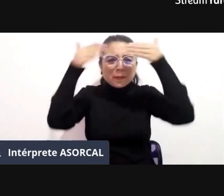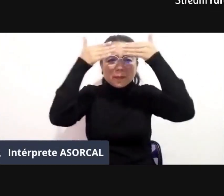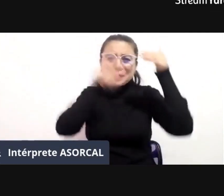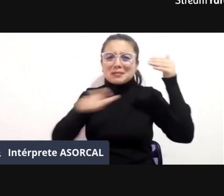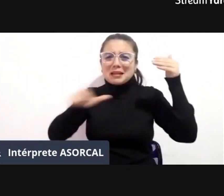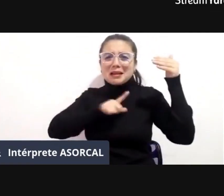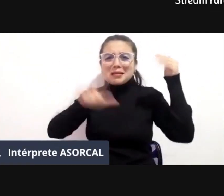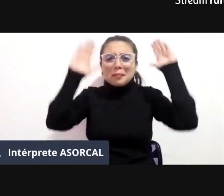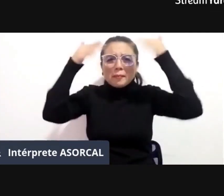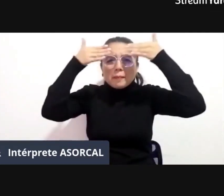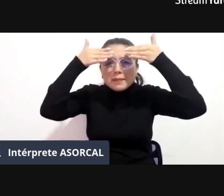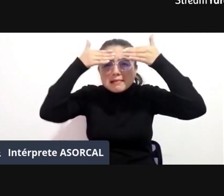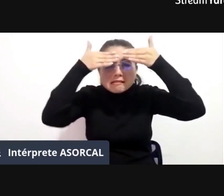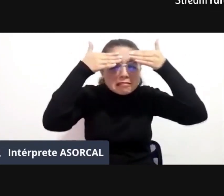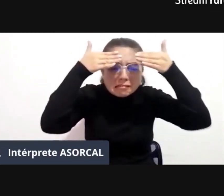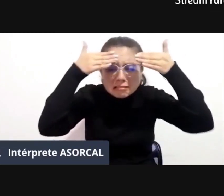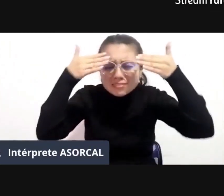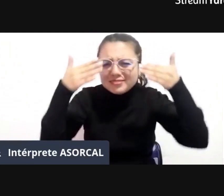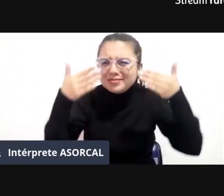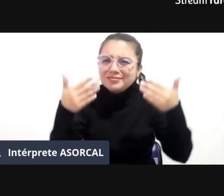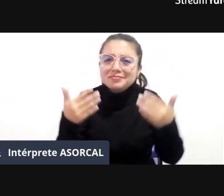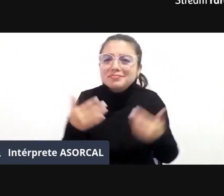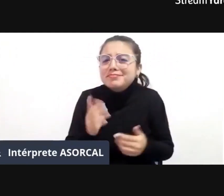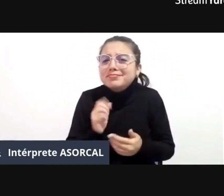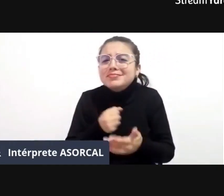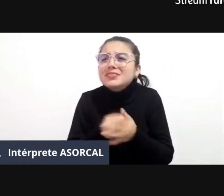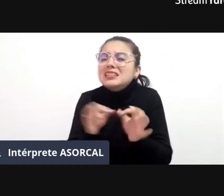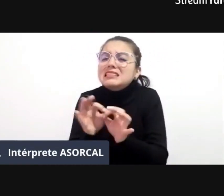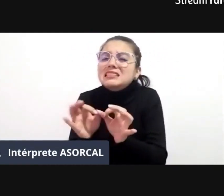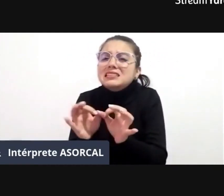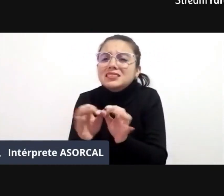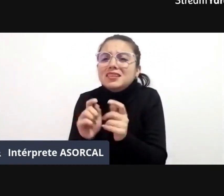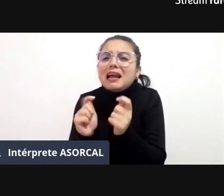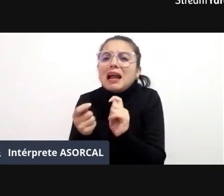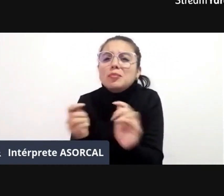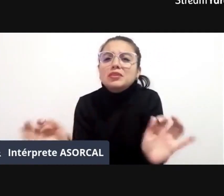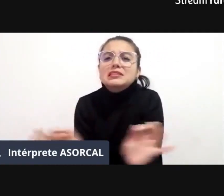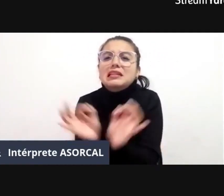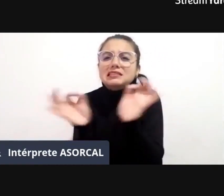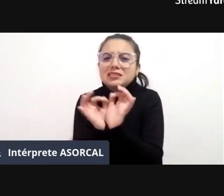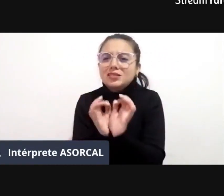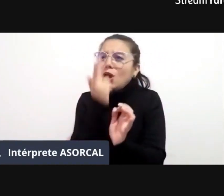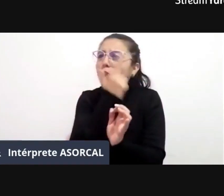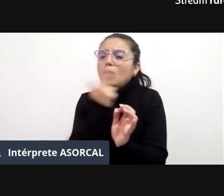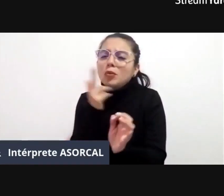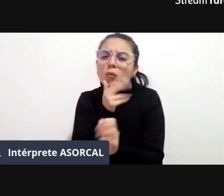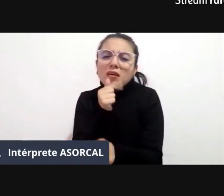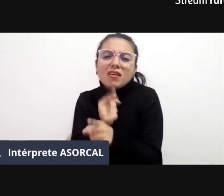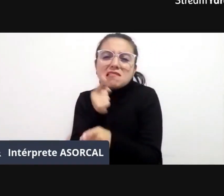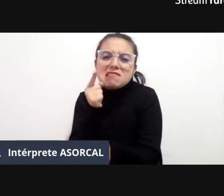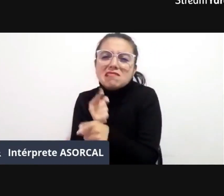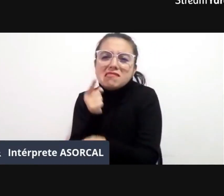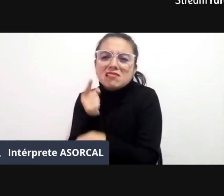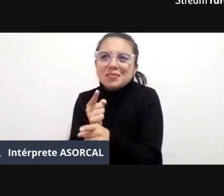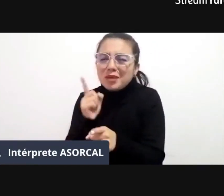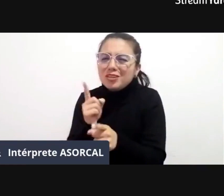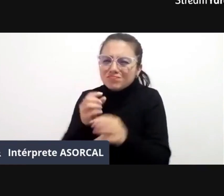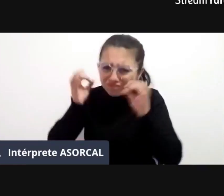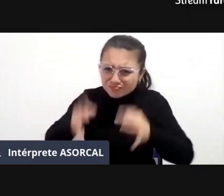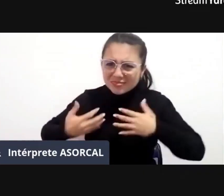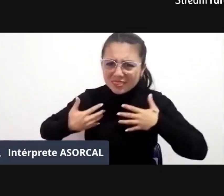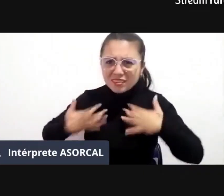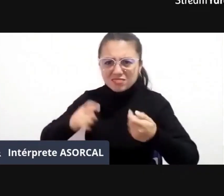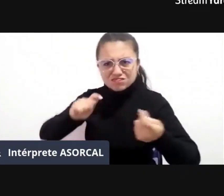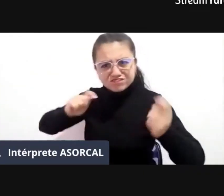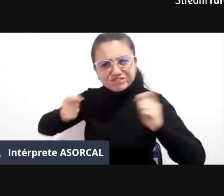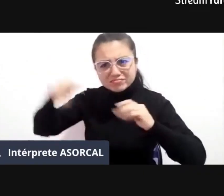condiciones de exigir cambios profundos, pero se conformaron con cambios moderados y promesas nunca cumplidas. Y poco a poco vieron desvanecerse la